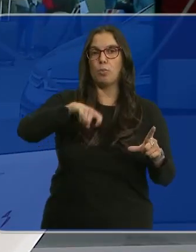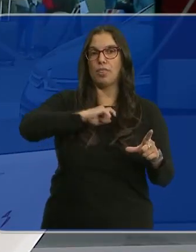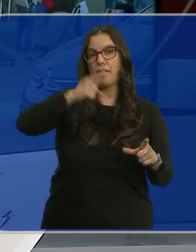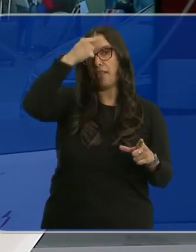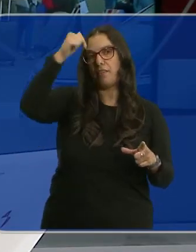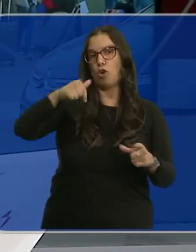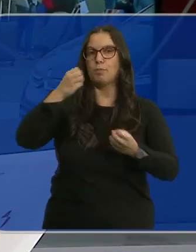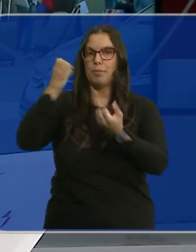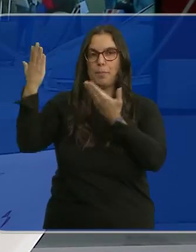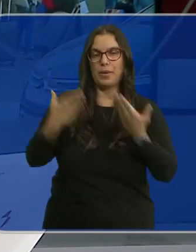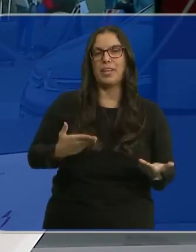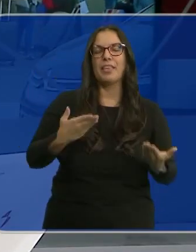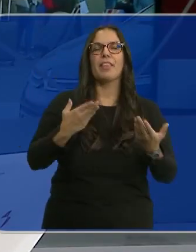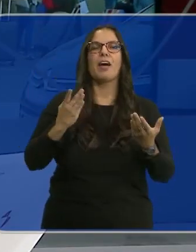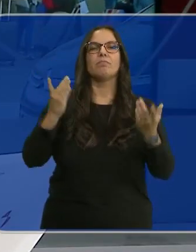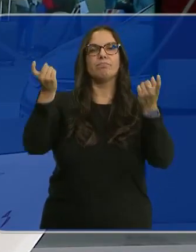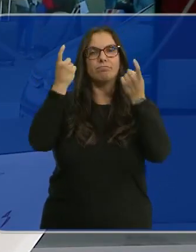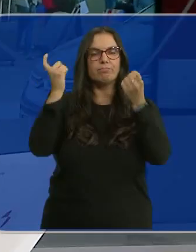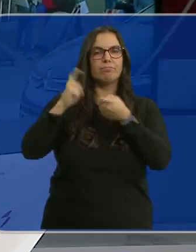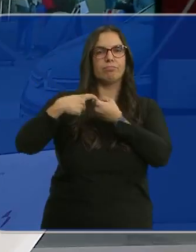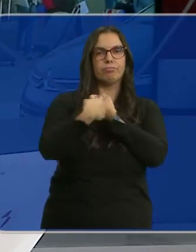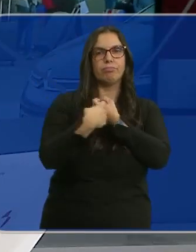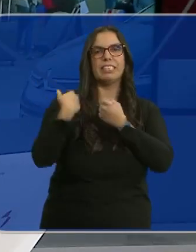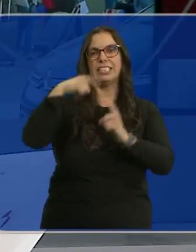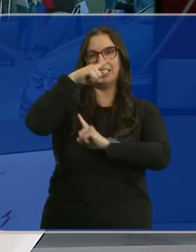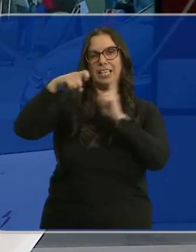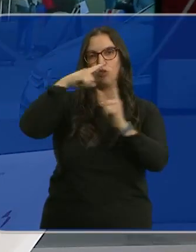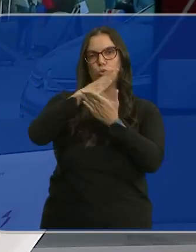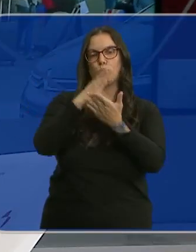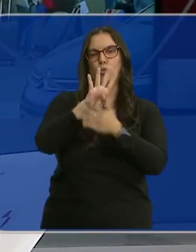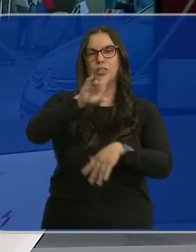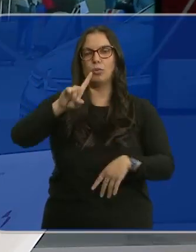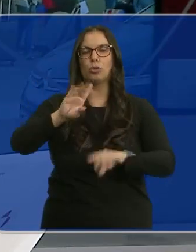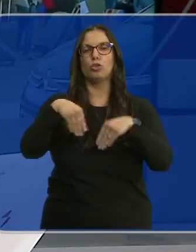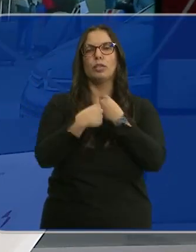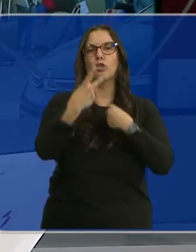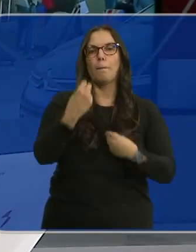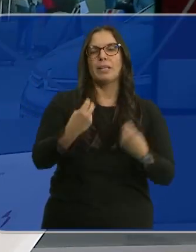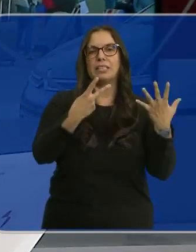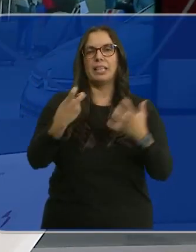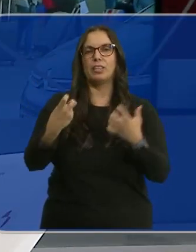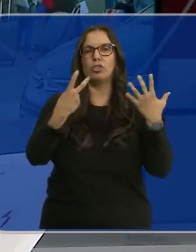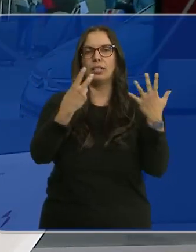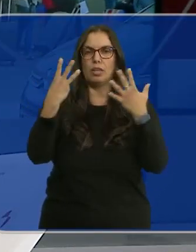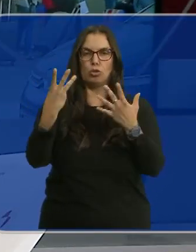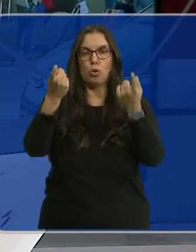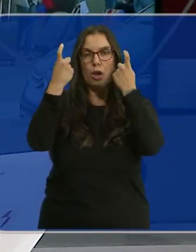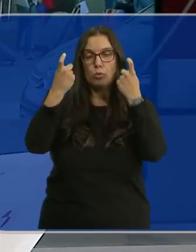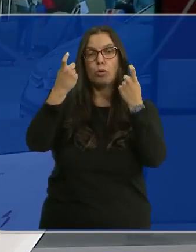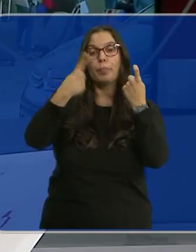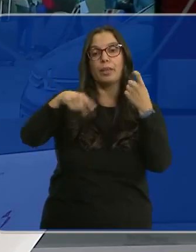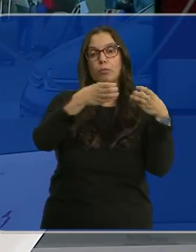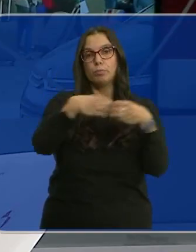de Ávila ha dado hoy la bienvenida a los integrantes de la promoción 41. Está compuesta por 2.778 alumnos, de los